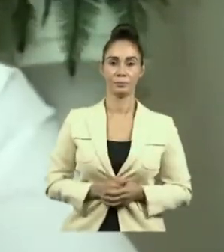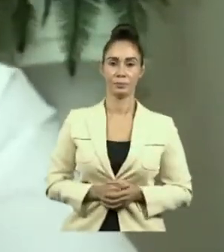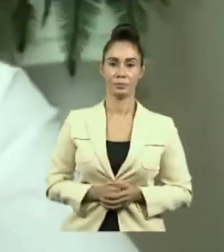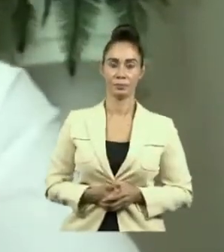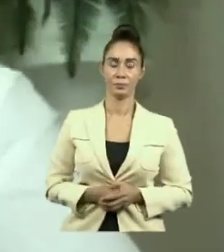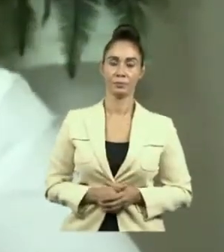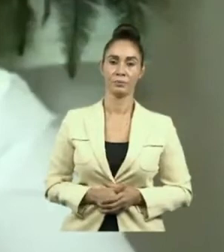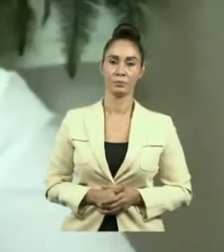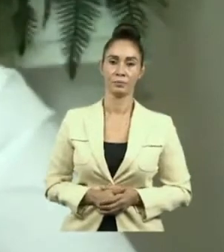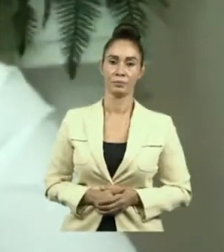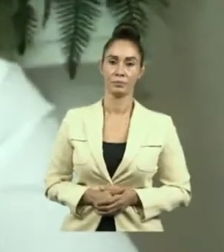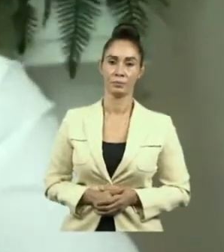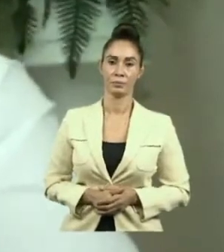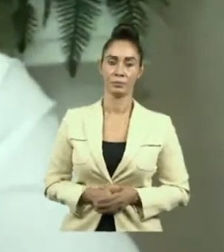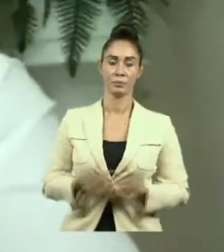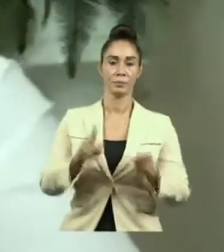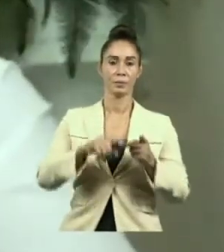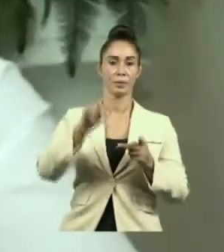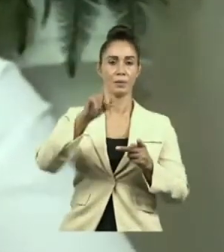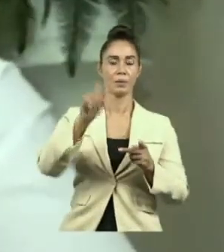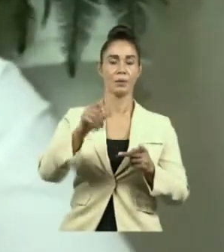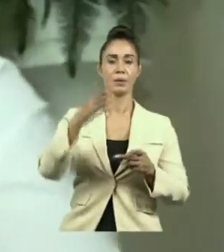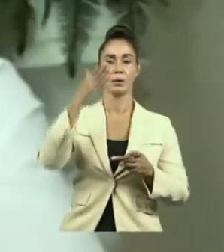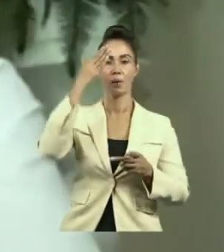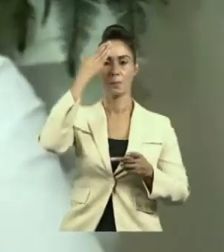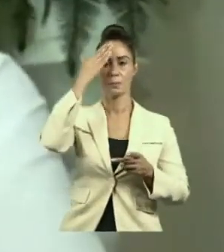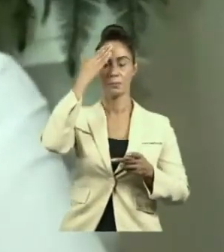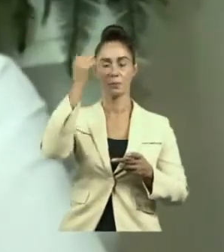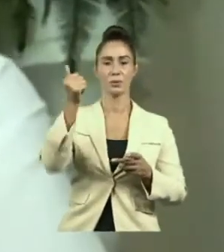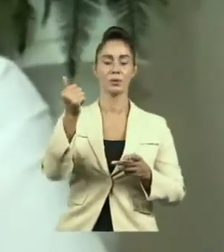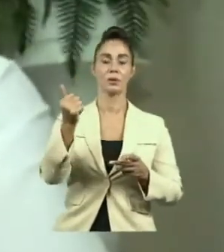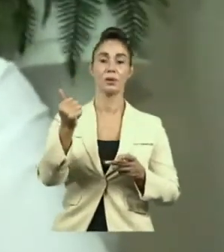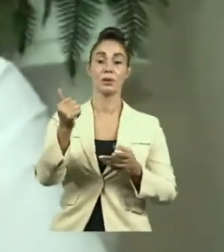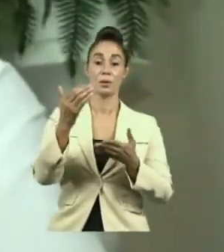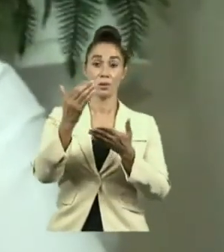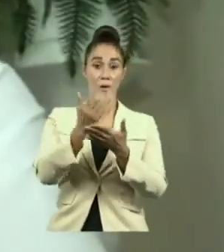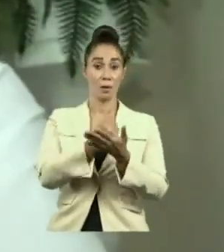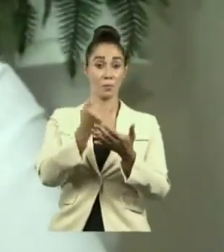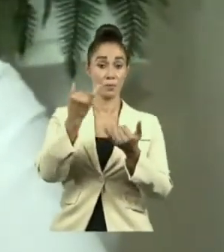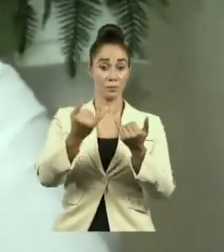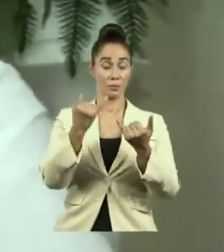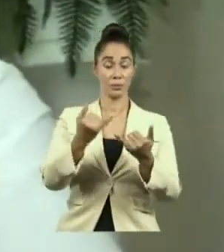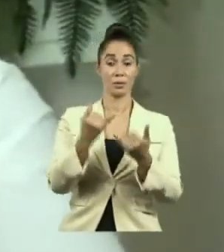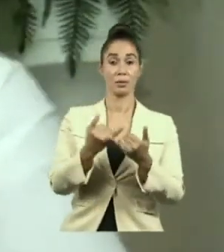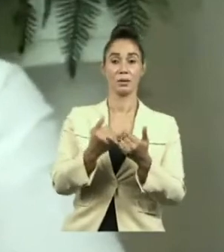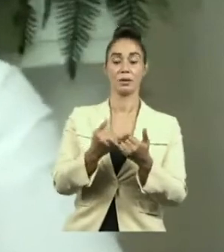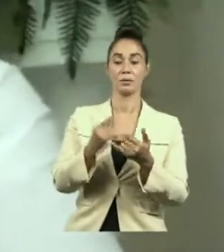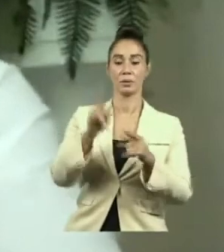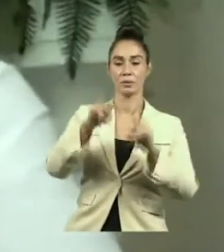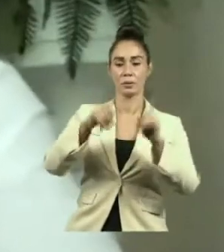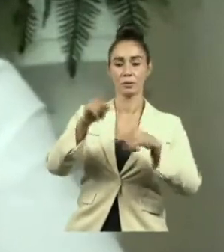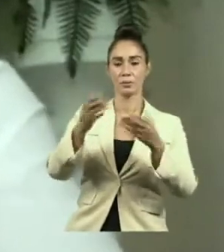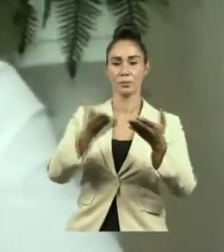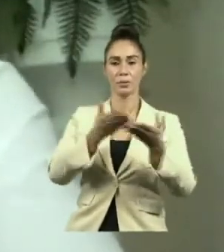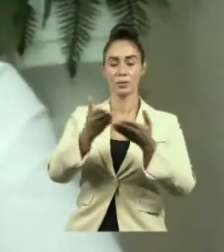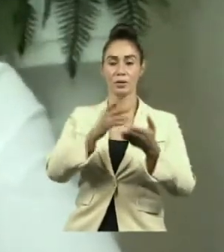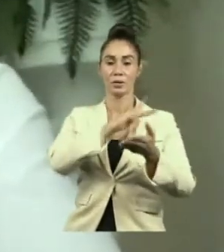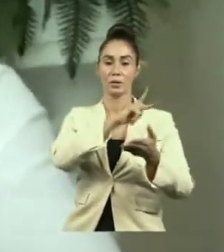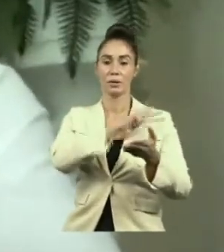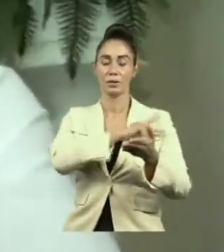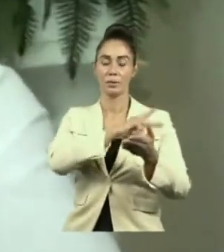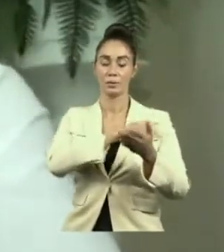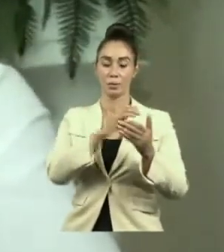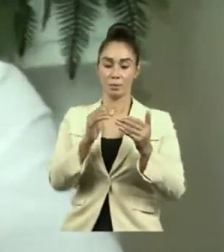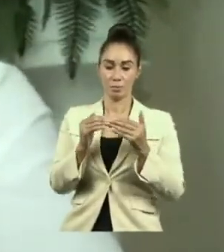ministro por qué no aprovechar la baja demanda de servicios que tienen los centros privados para extender